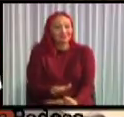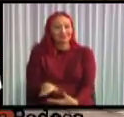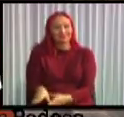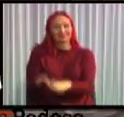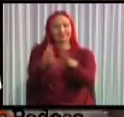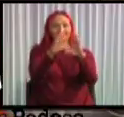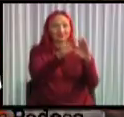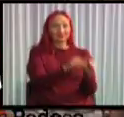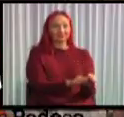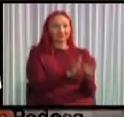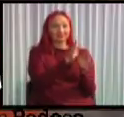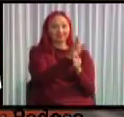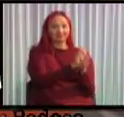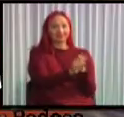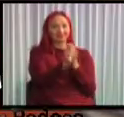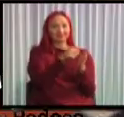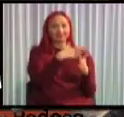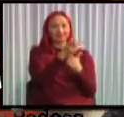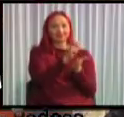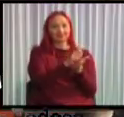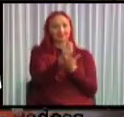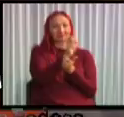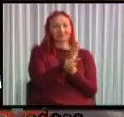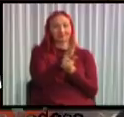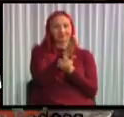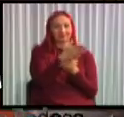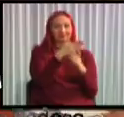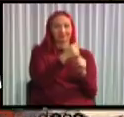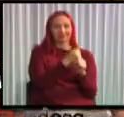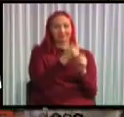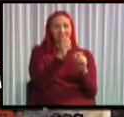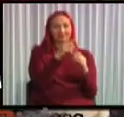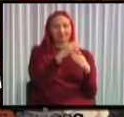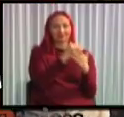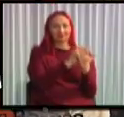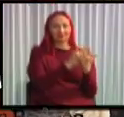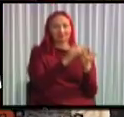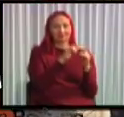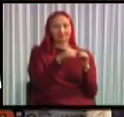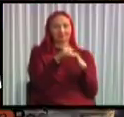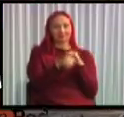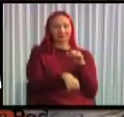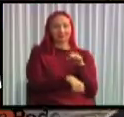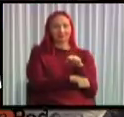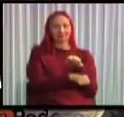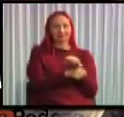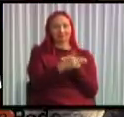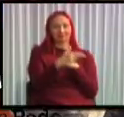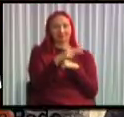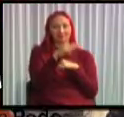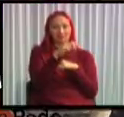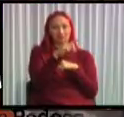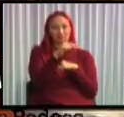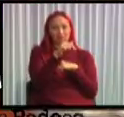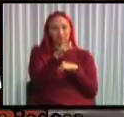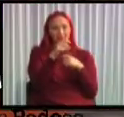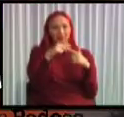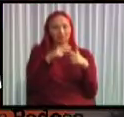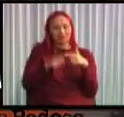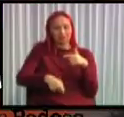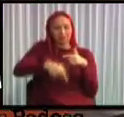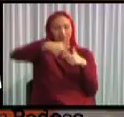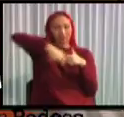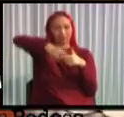día. Nos íbamos a la escuela, después de la escuela hacíamos lo que teníamos que hacer, si jugábamos chóculas, si jugábamos trompo,